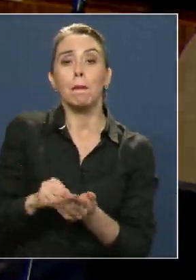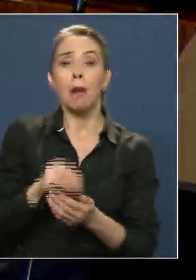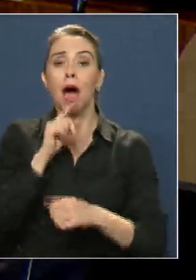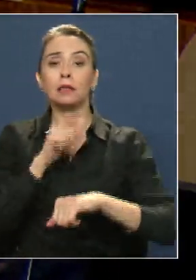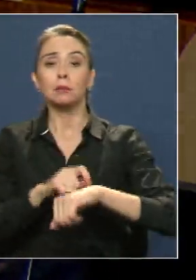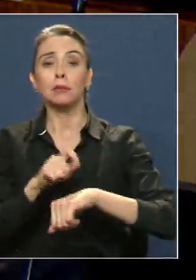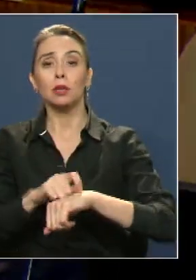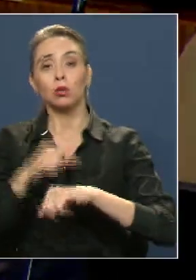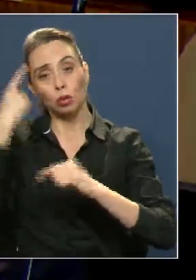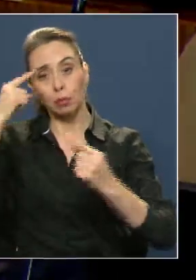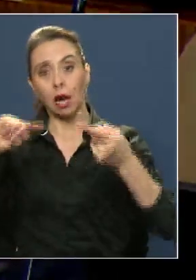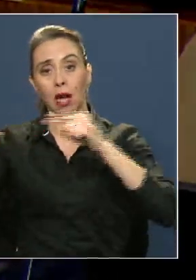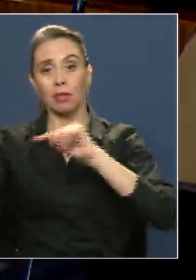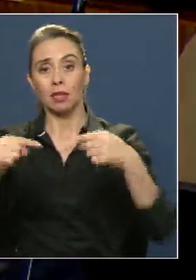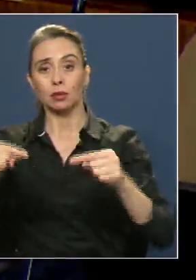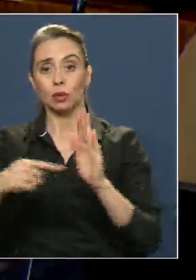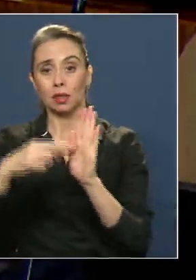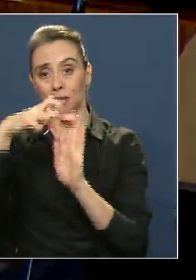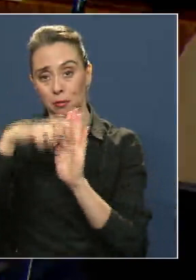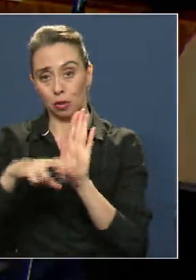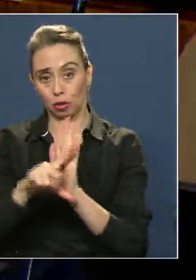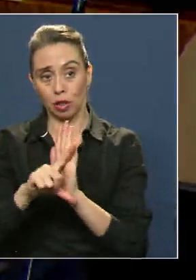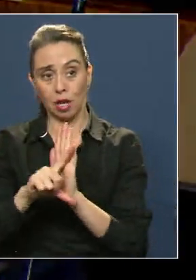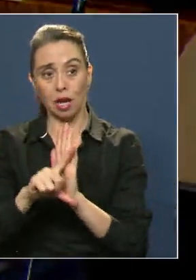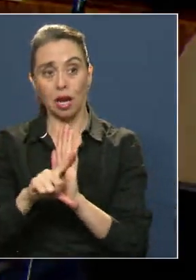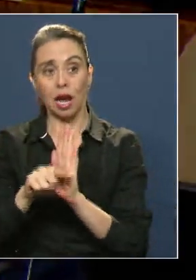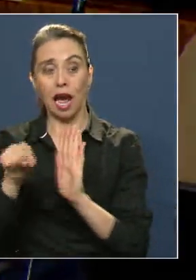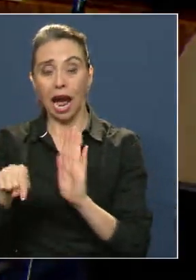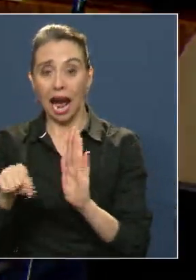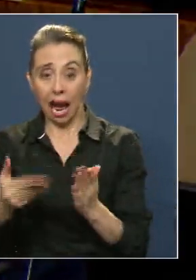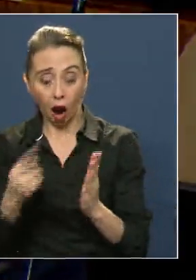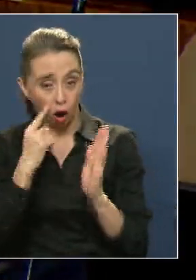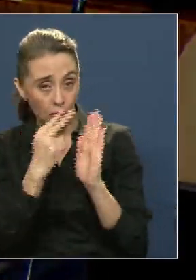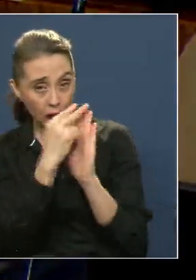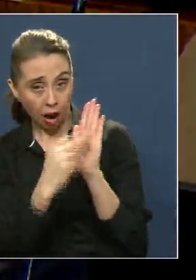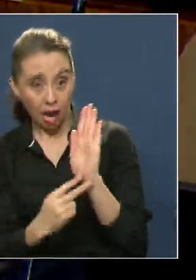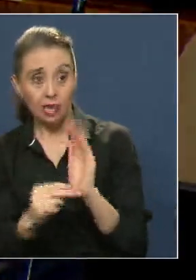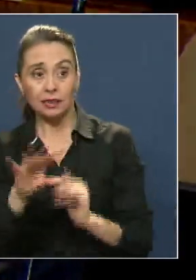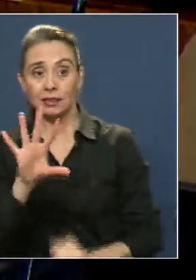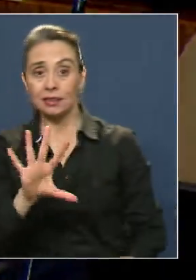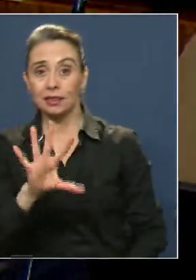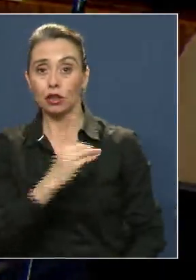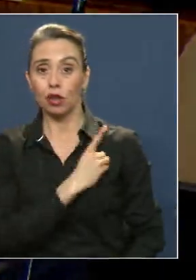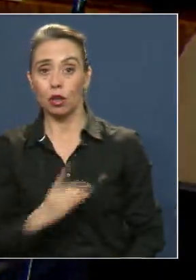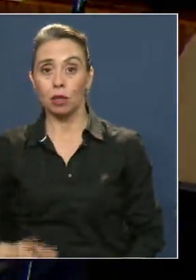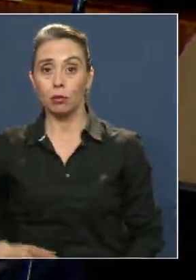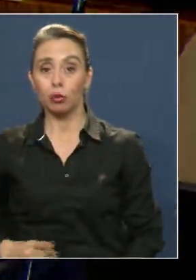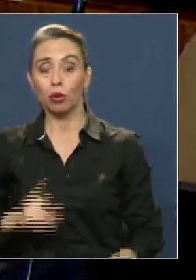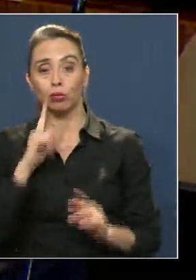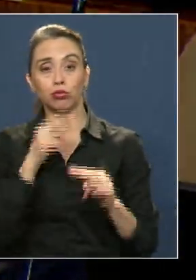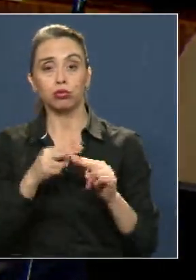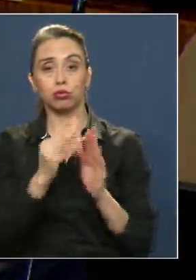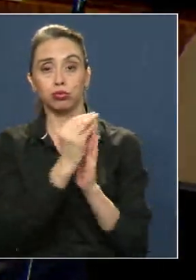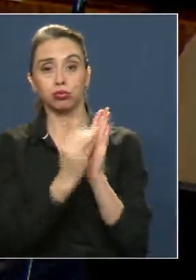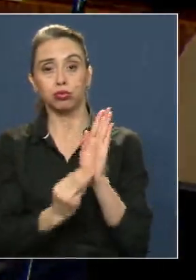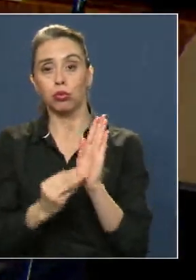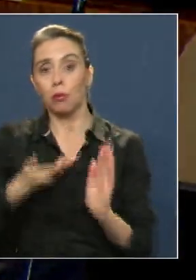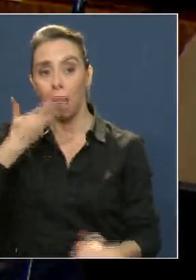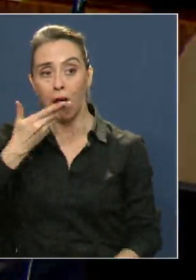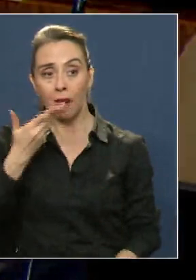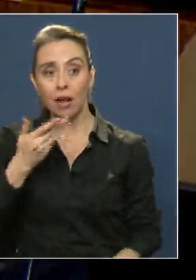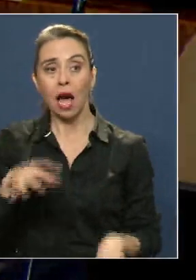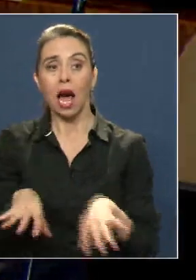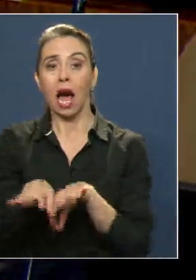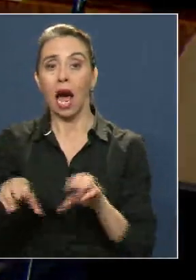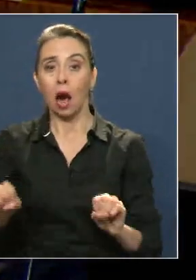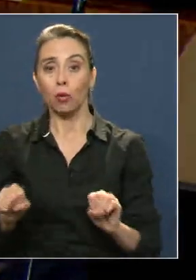debate. Habemos a este minuto 5 diputados inscritos para hablar. Hay un